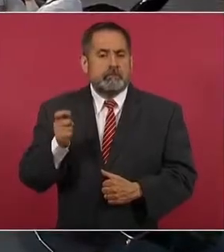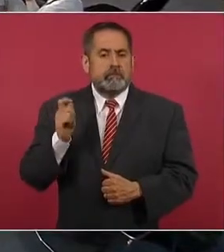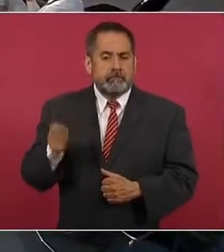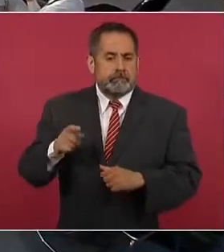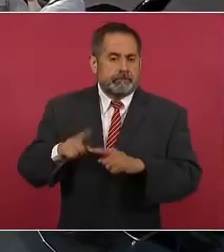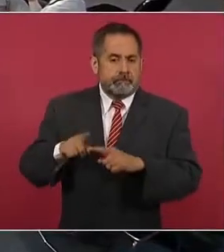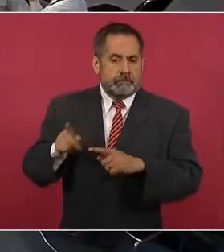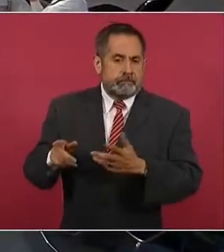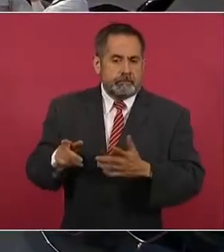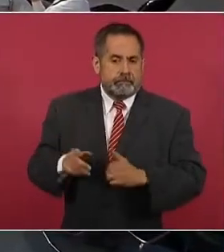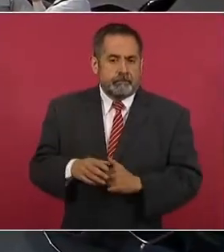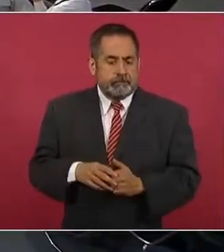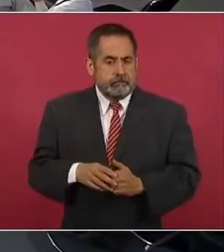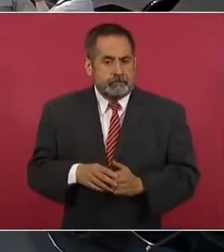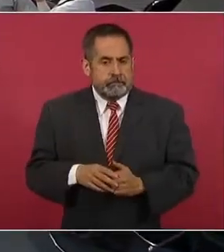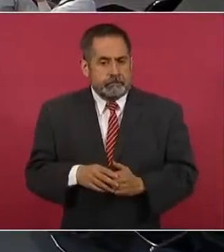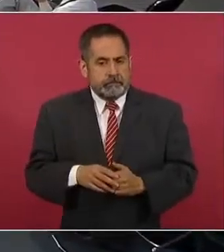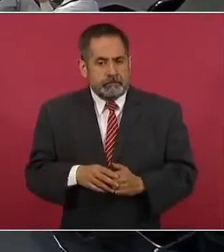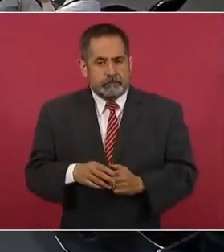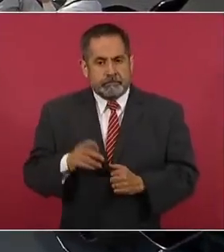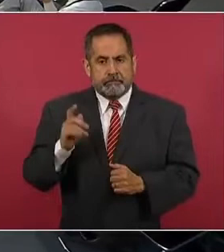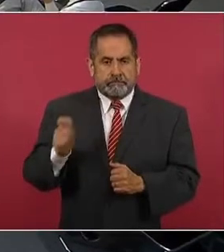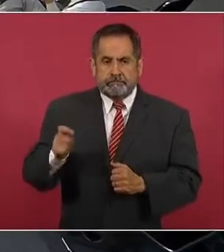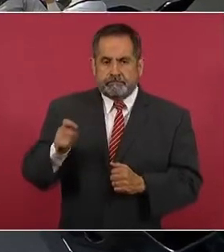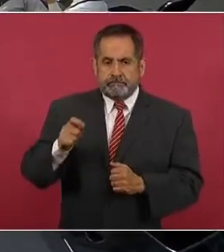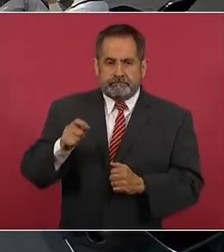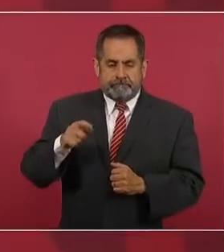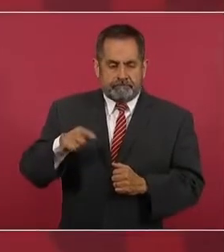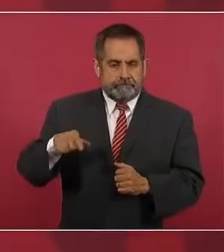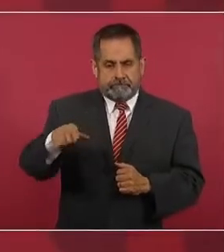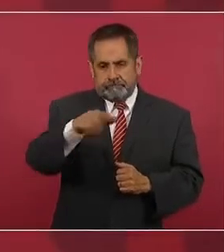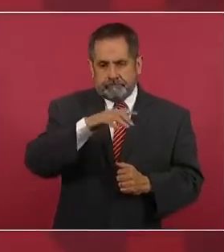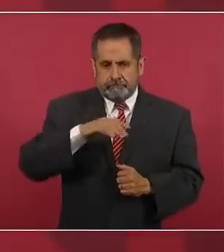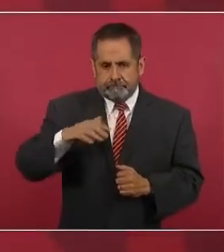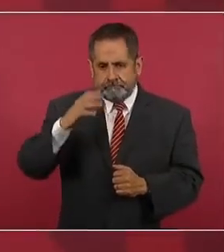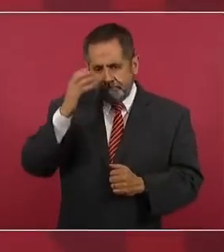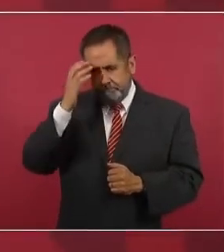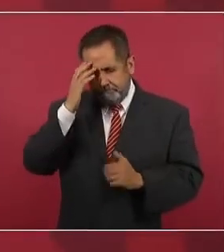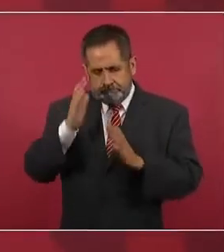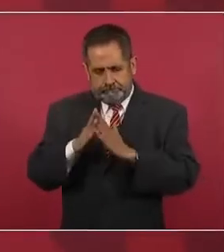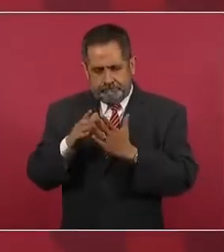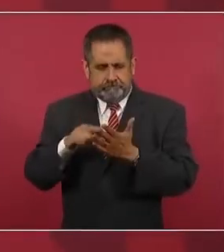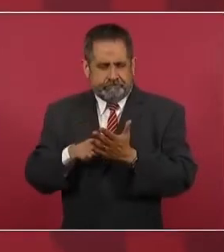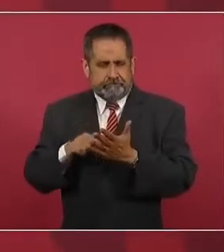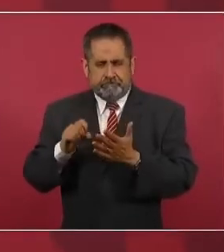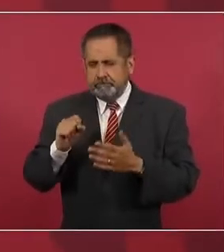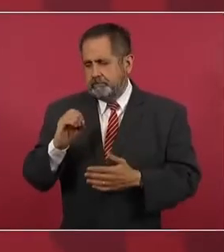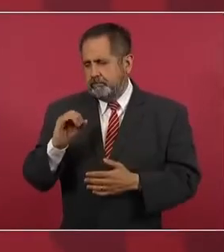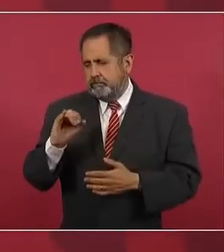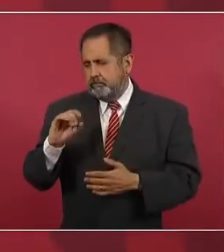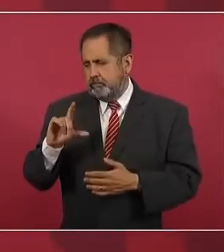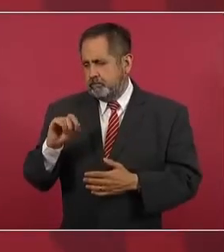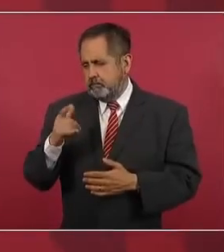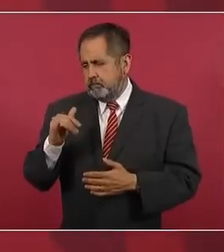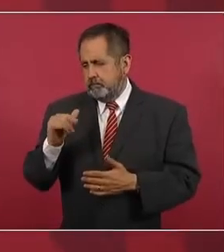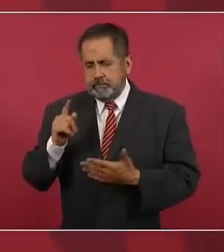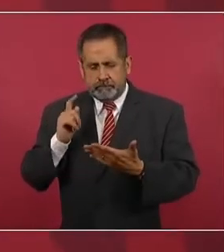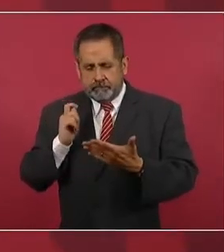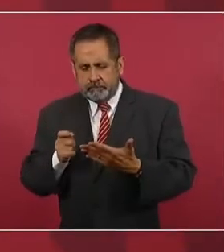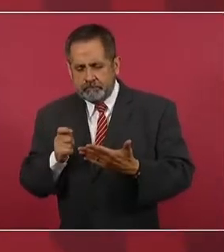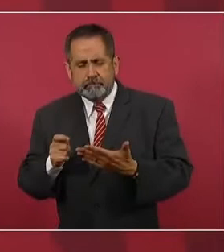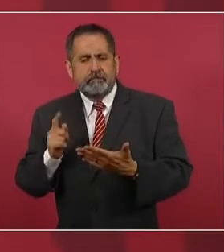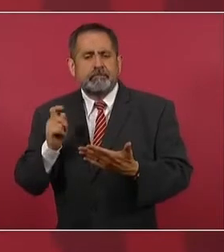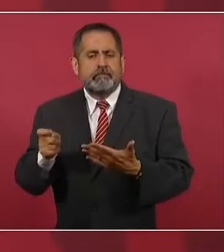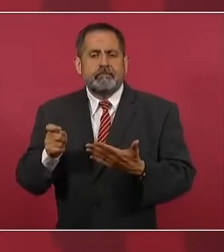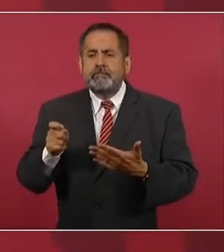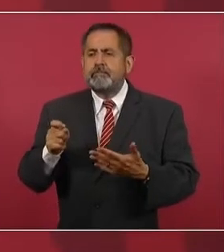que haya lo que se conoce en la sociología como